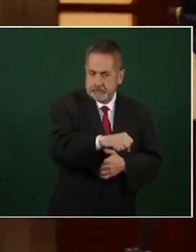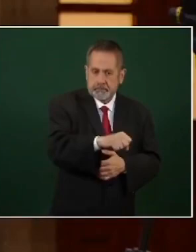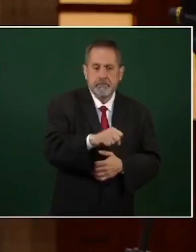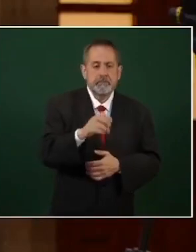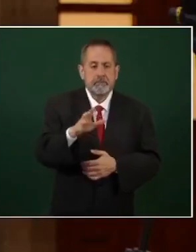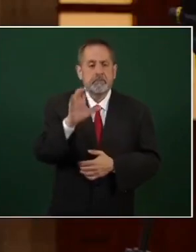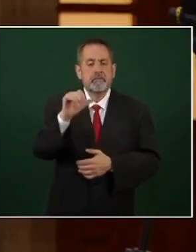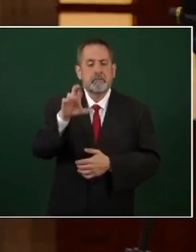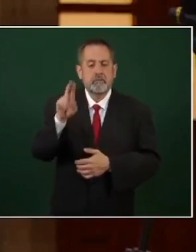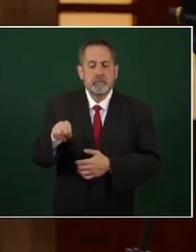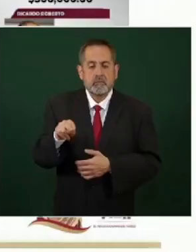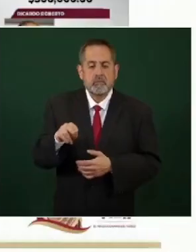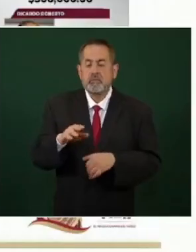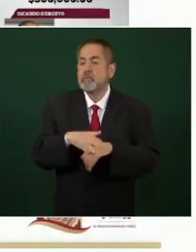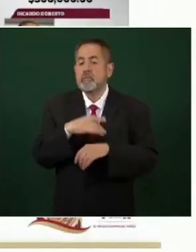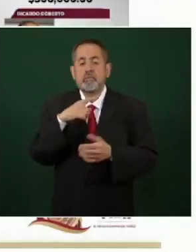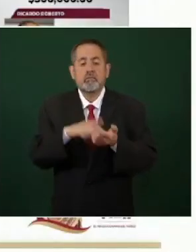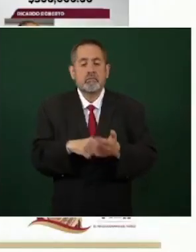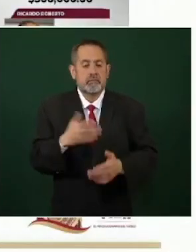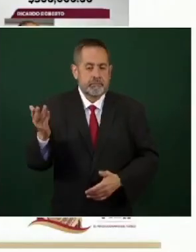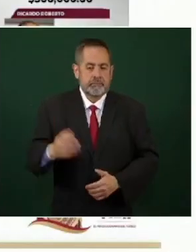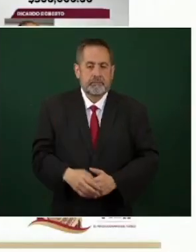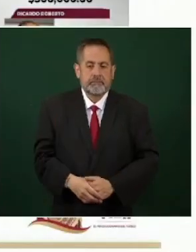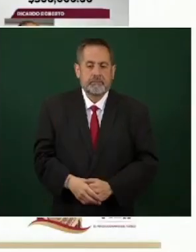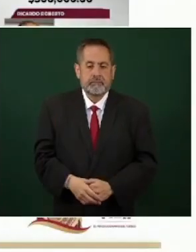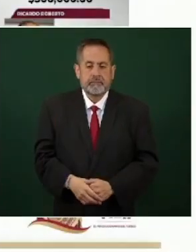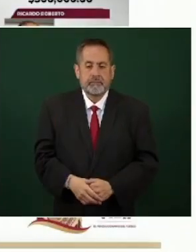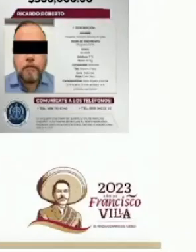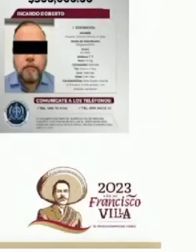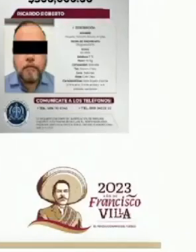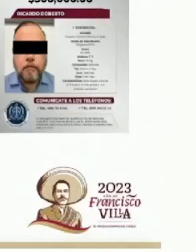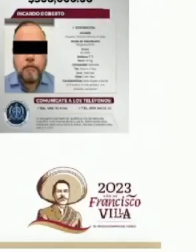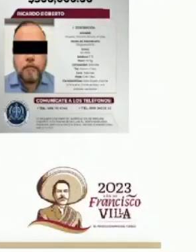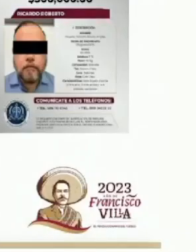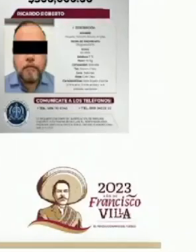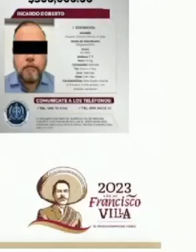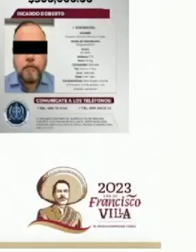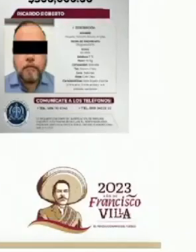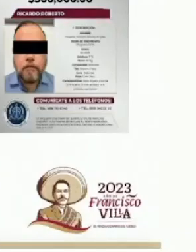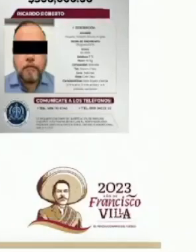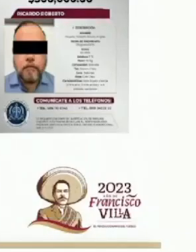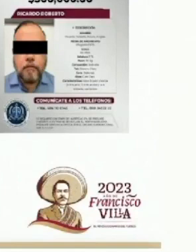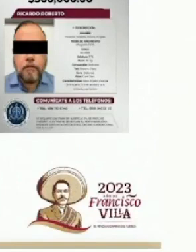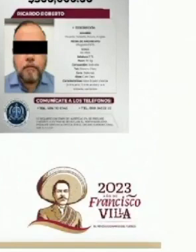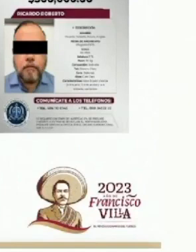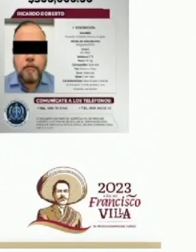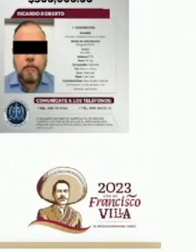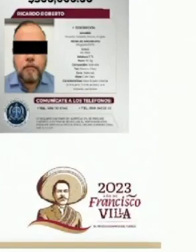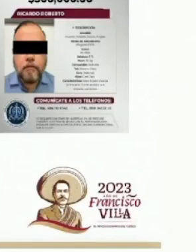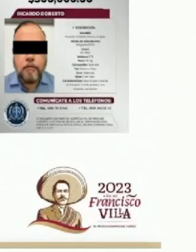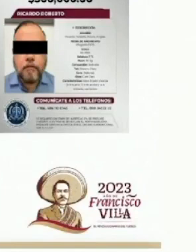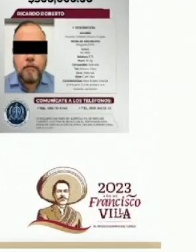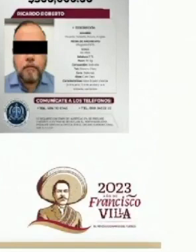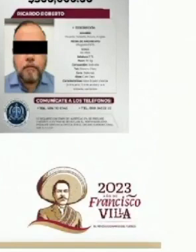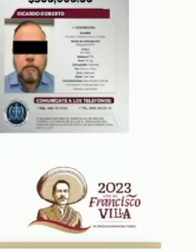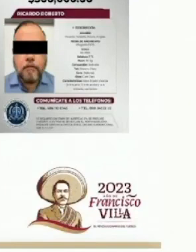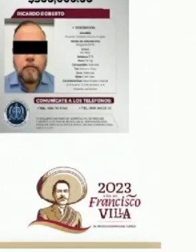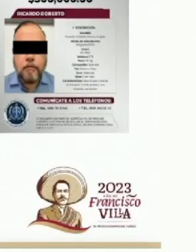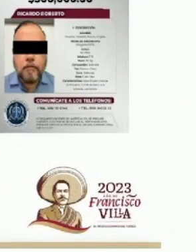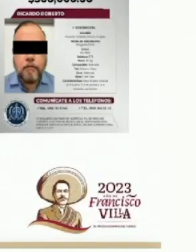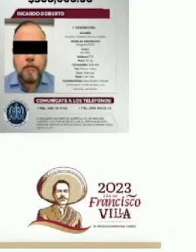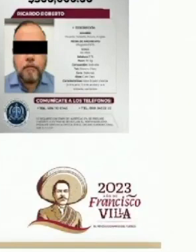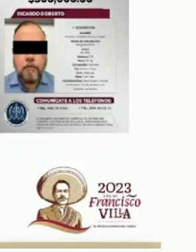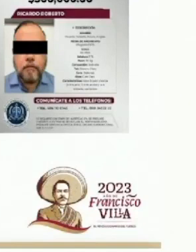en Cancún, acusado por el delito de abuso sexual y pederastía agravada, presuntamente en agravio de 14 alumnos de